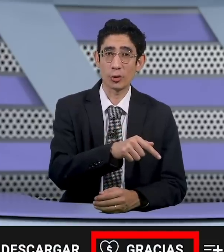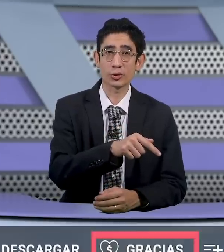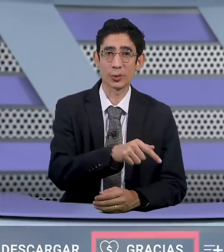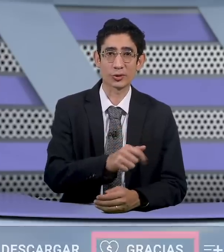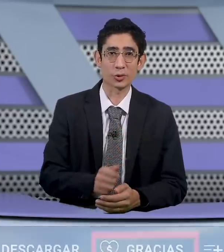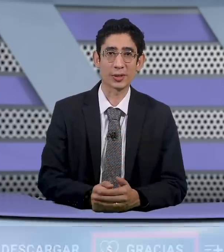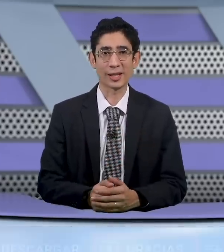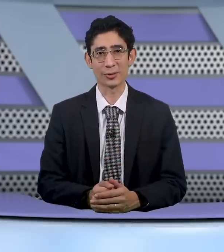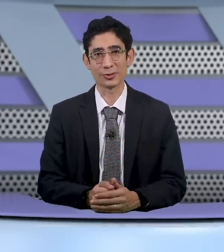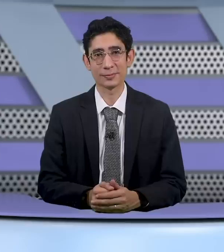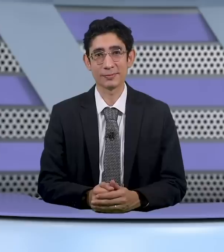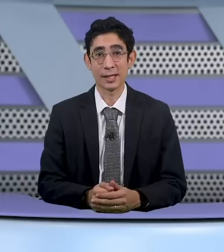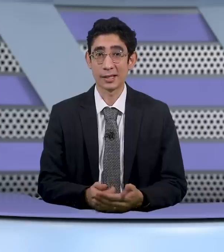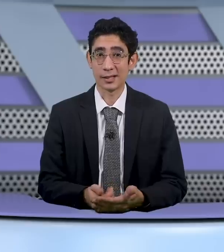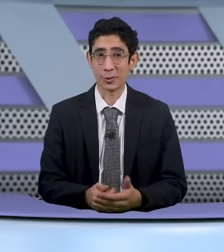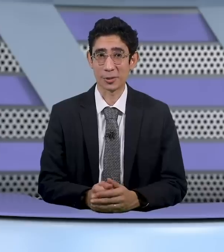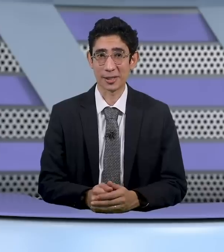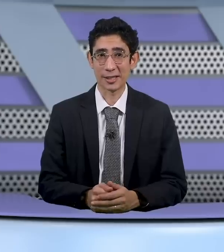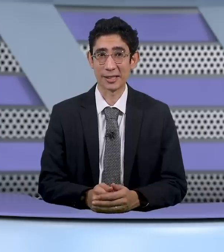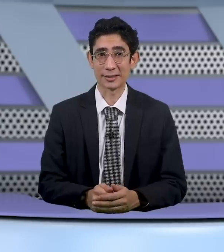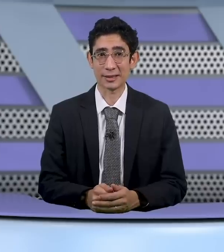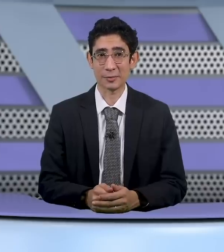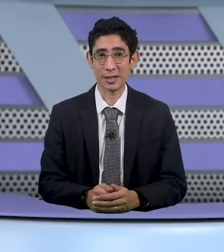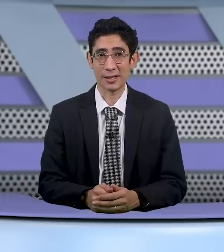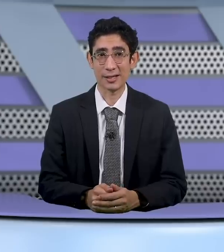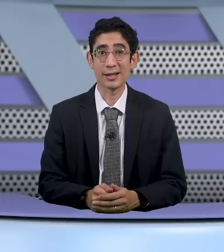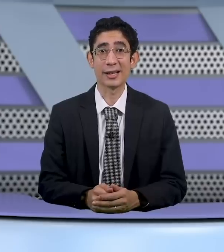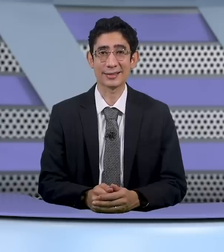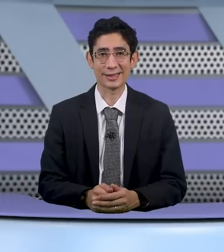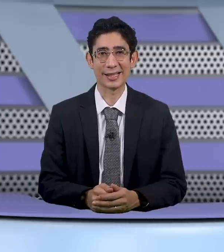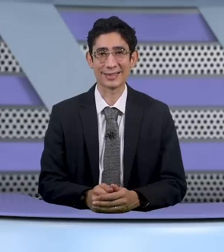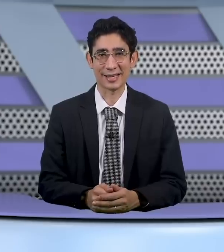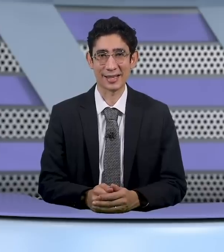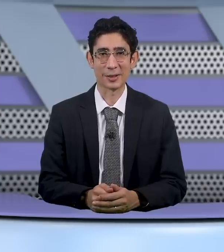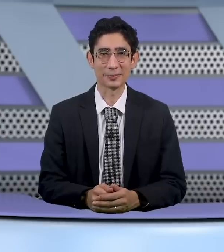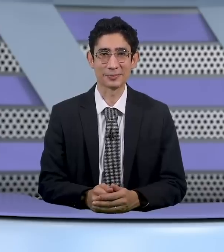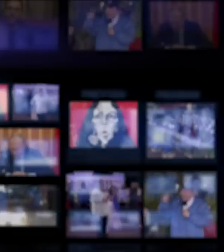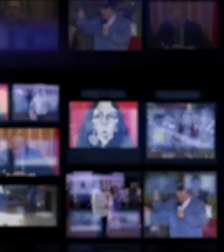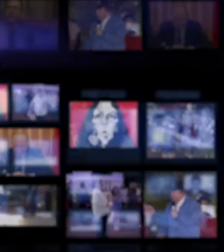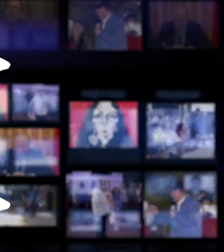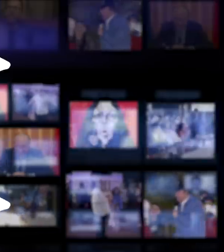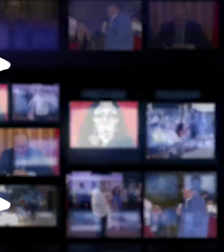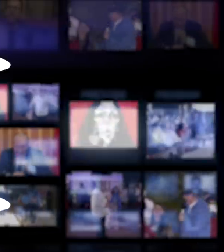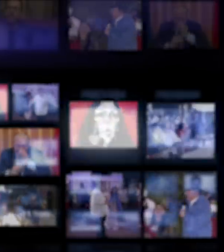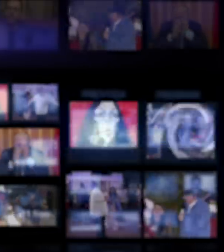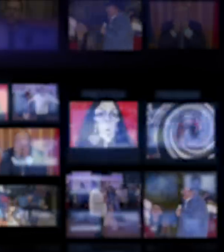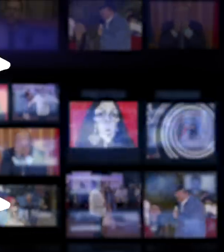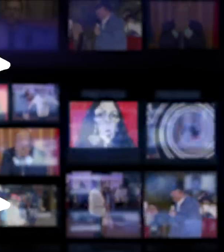de todos nuestros videos. Recuerde que en esta semana la sátira se queda.